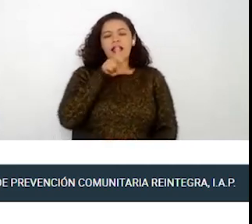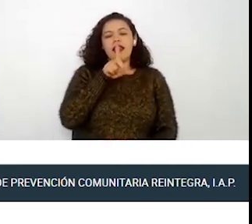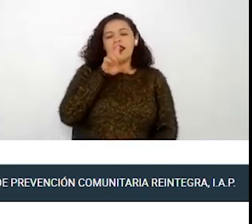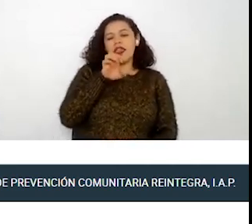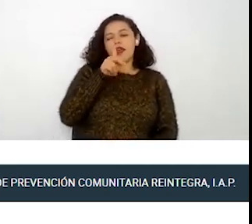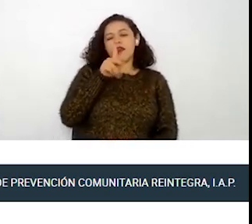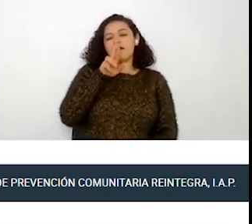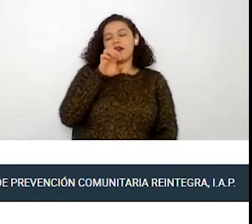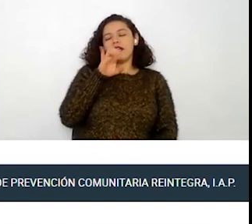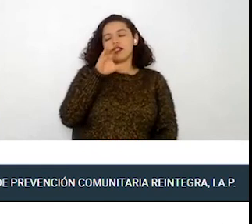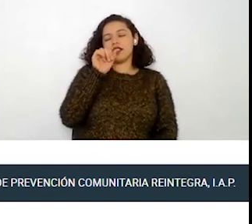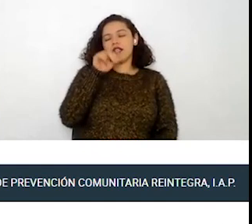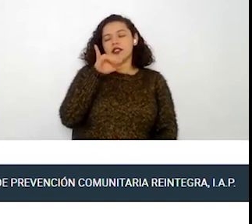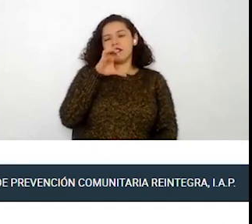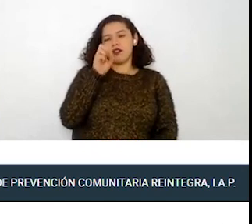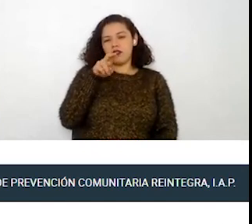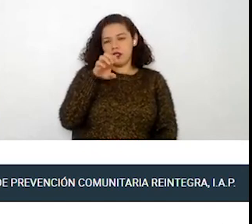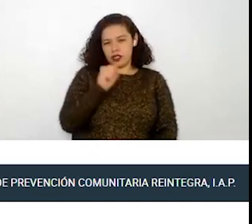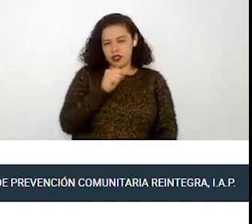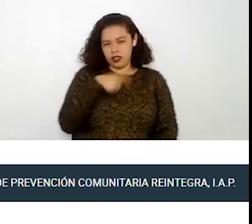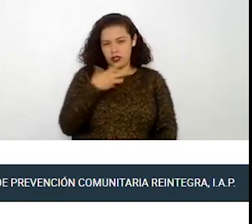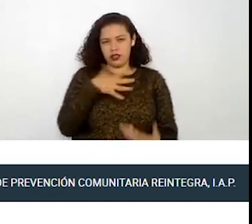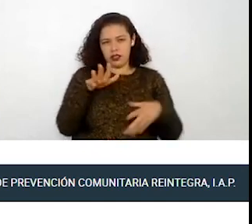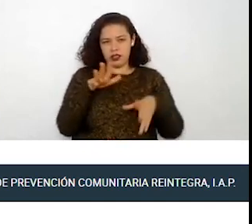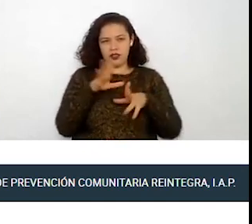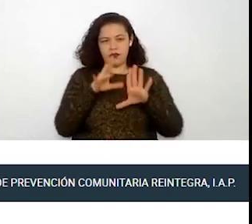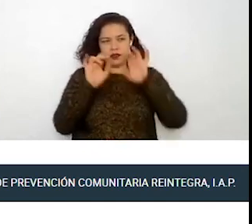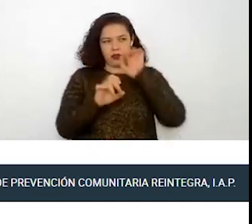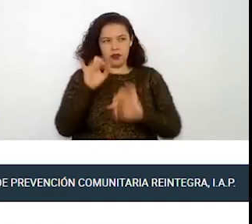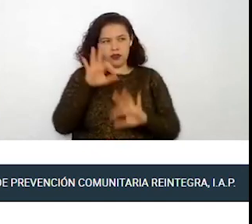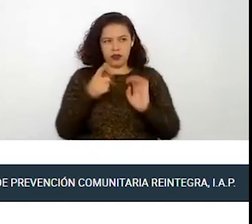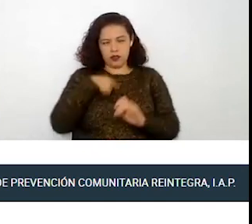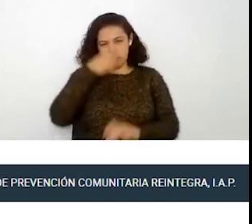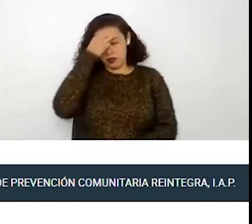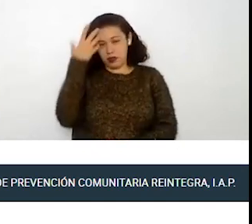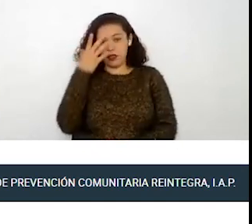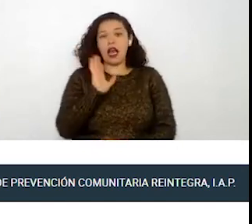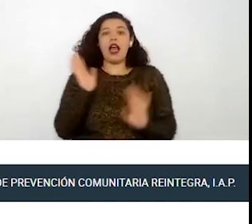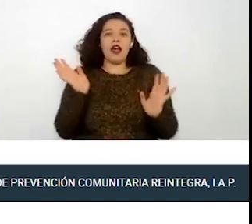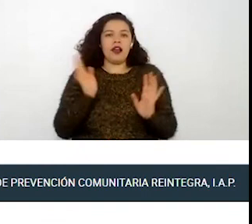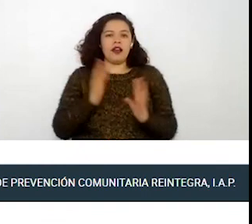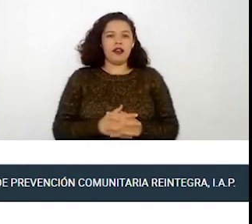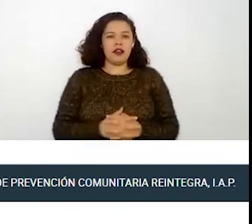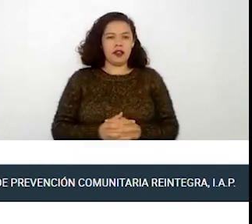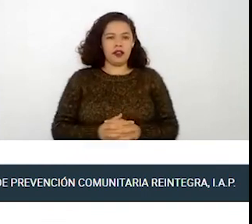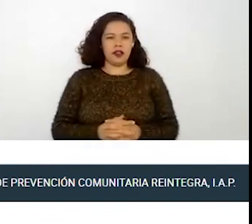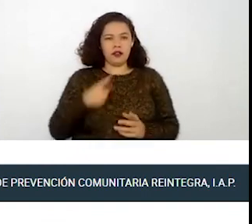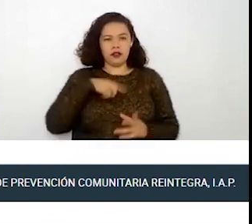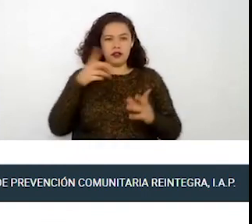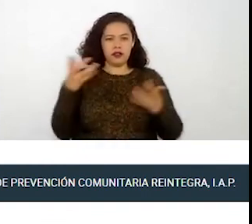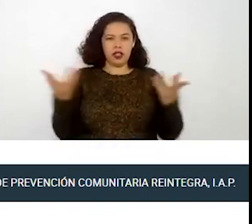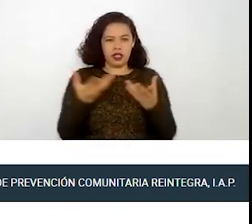voy a modificar digo Ok voy a voy a capturar mis depreciaciones porque se me olvidó Entonces Bueno voy a crear una